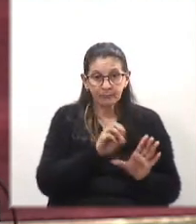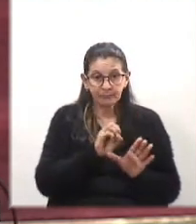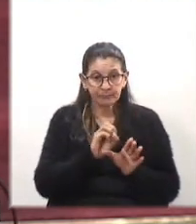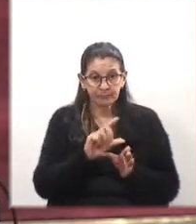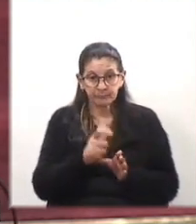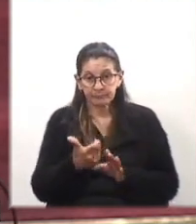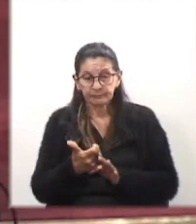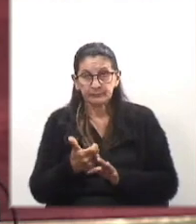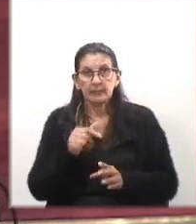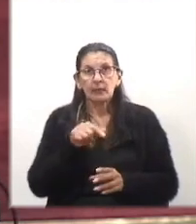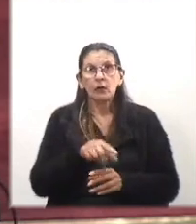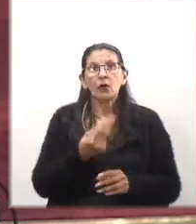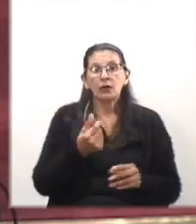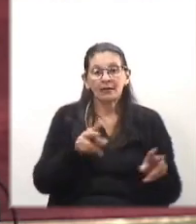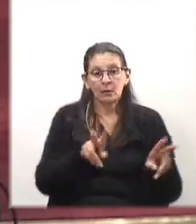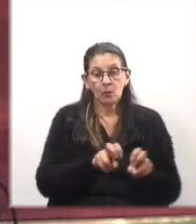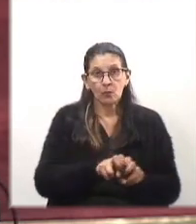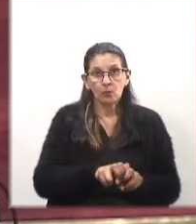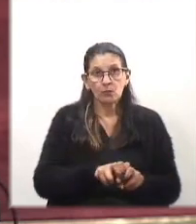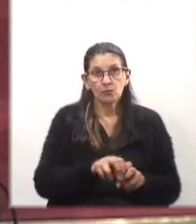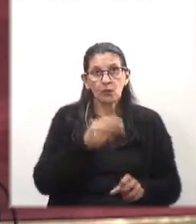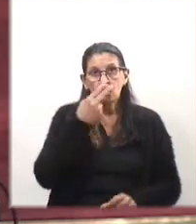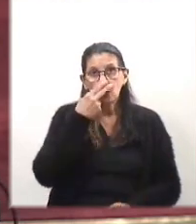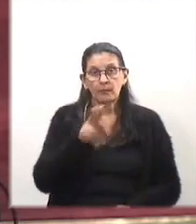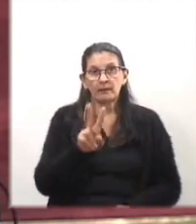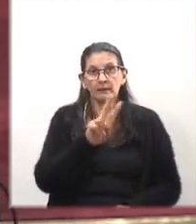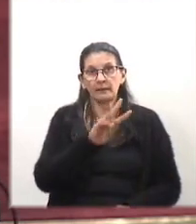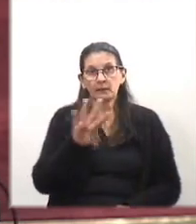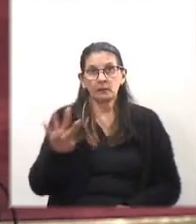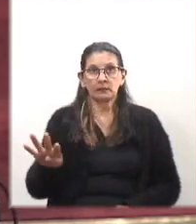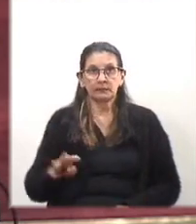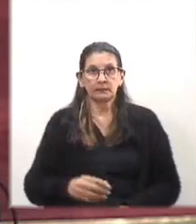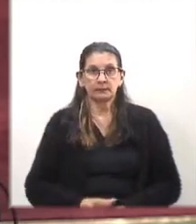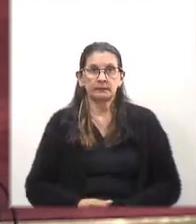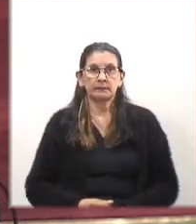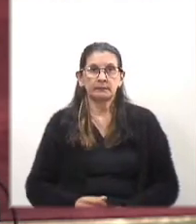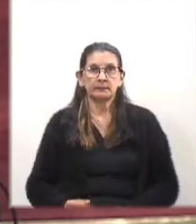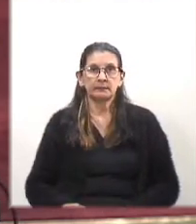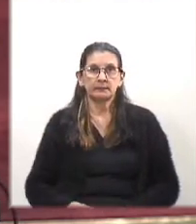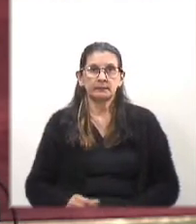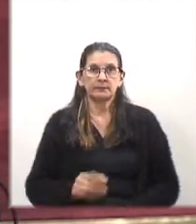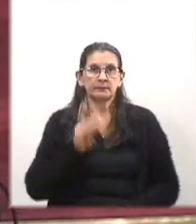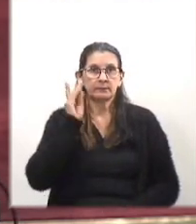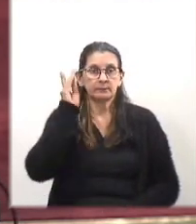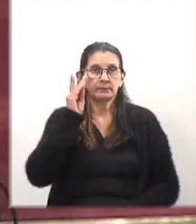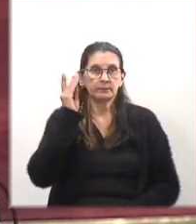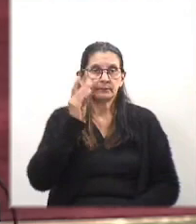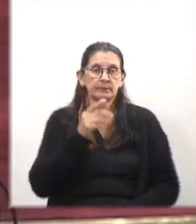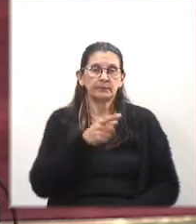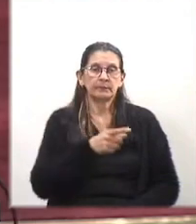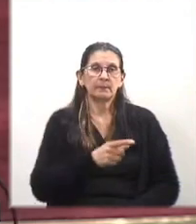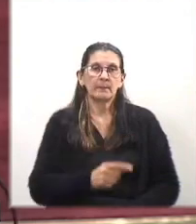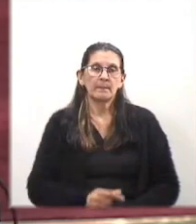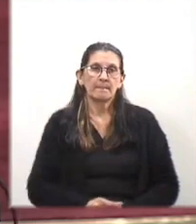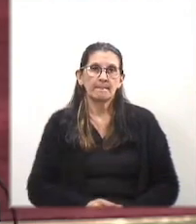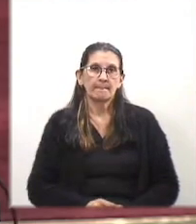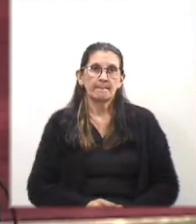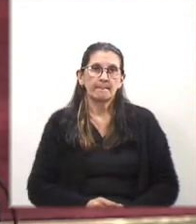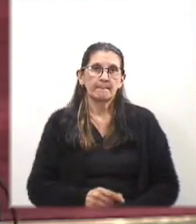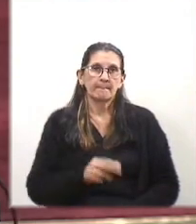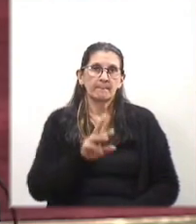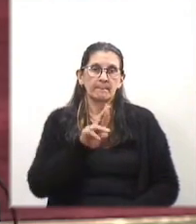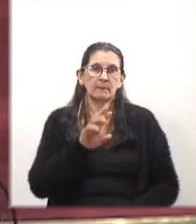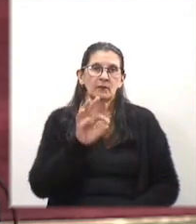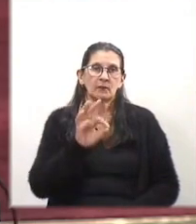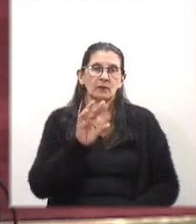cambio. Los recursos de la caja es lo que se va a quemar en el 2024. Diputado, tiene la palabra el diputado